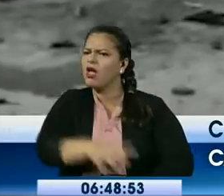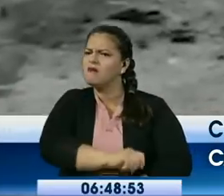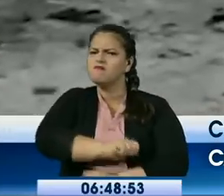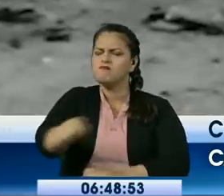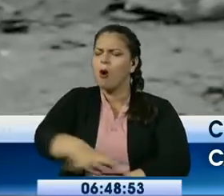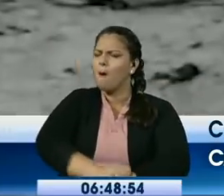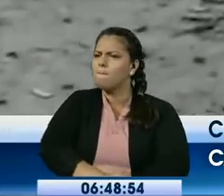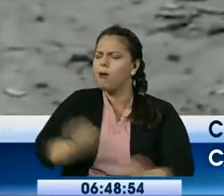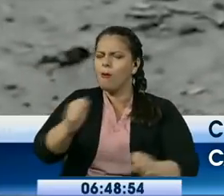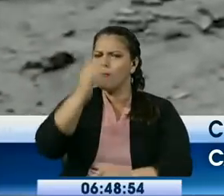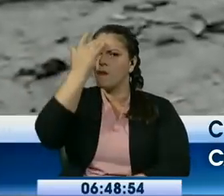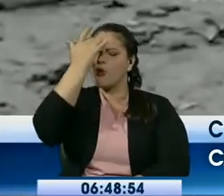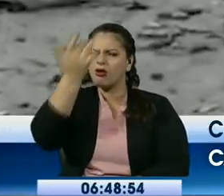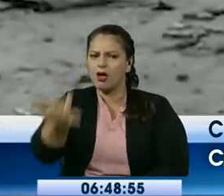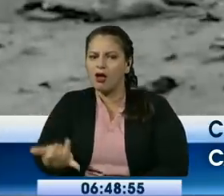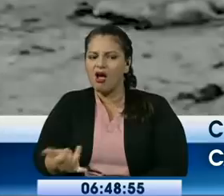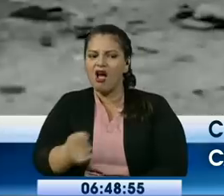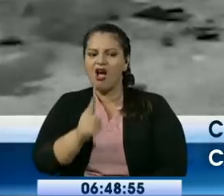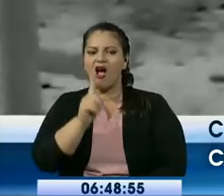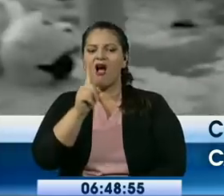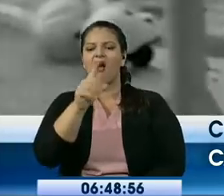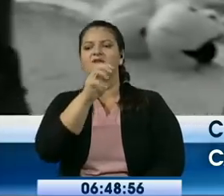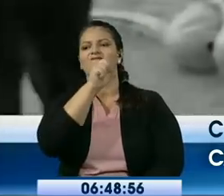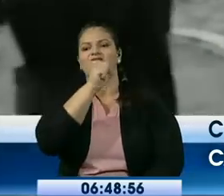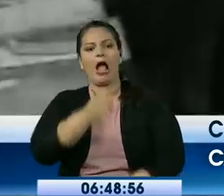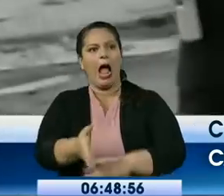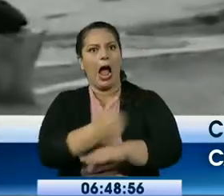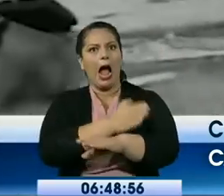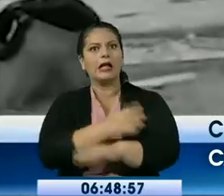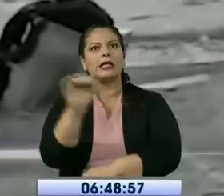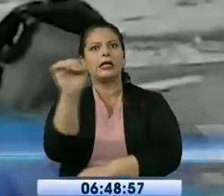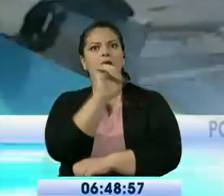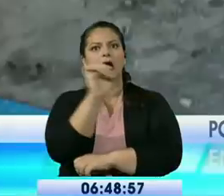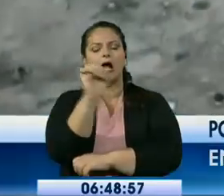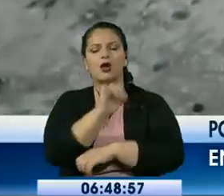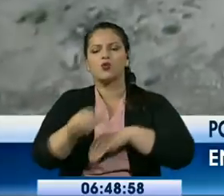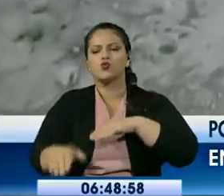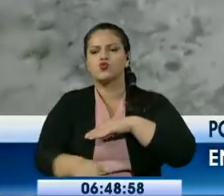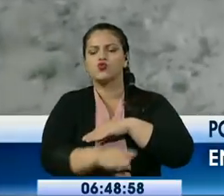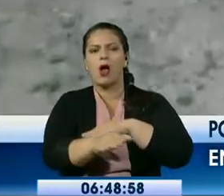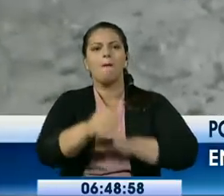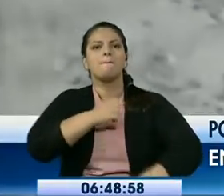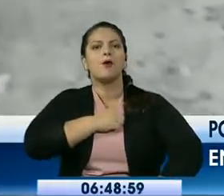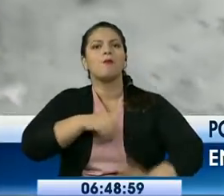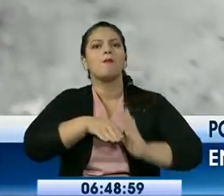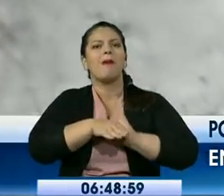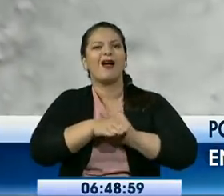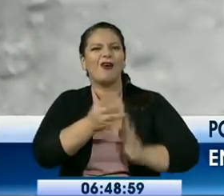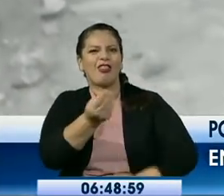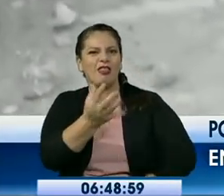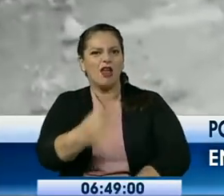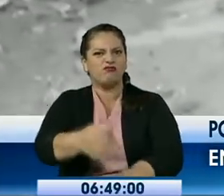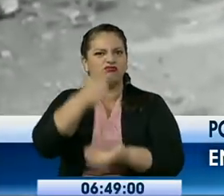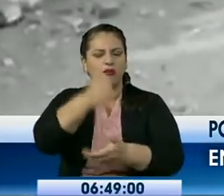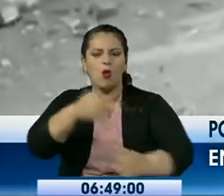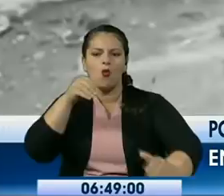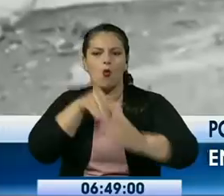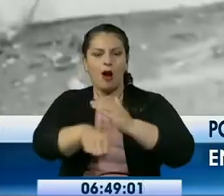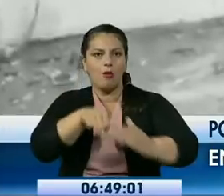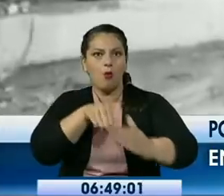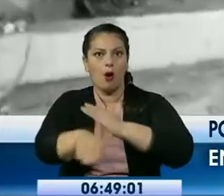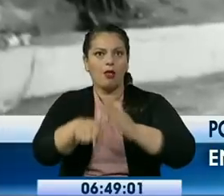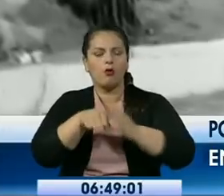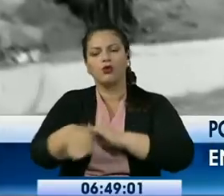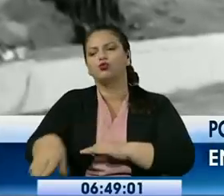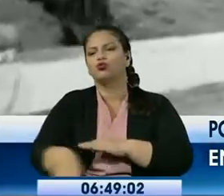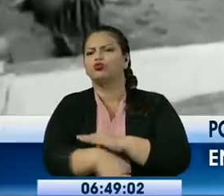tiempo de los hechos. Sin embargo, la más fuerte de las hipótesis es que se tratara de una represalia de las mafias locales dedicadas